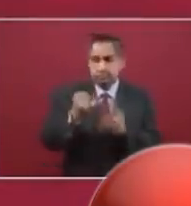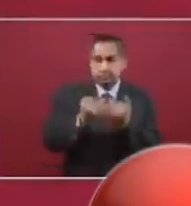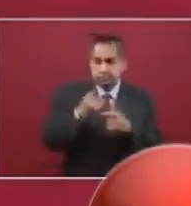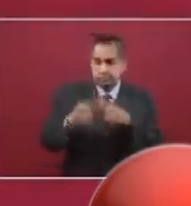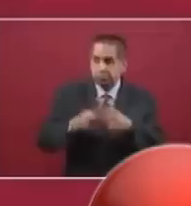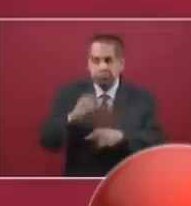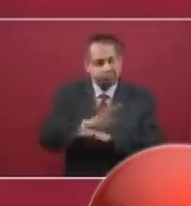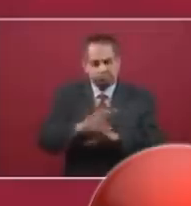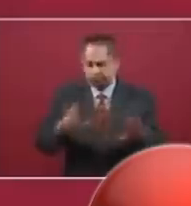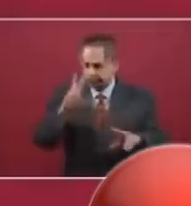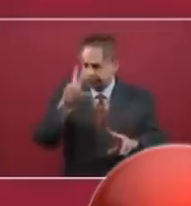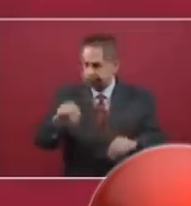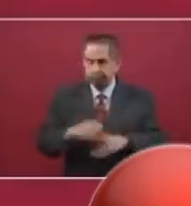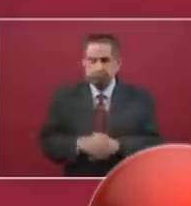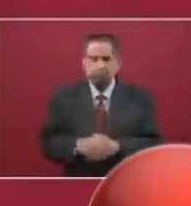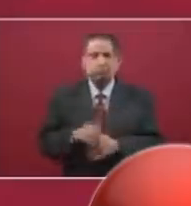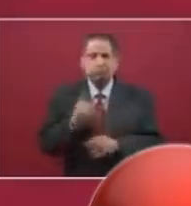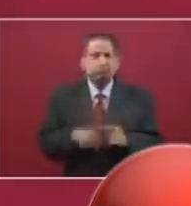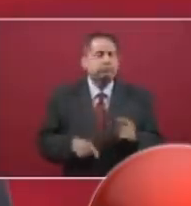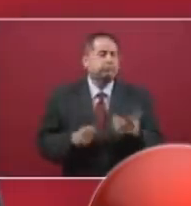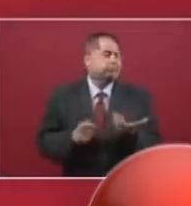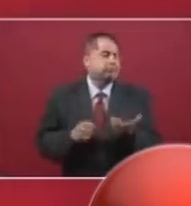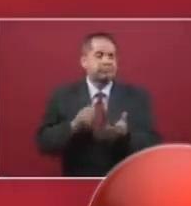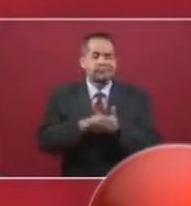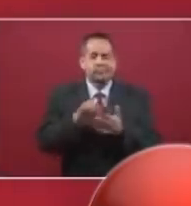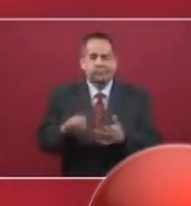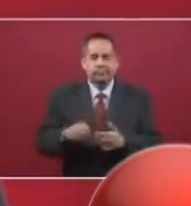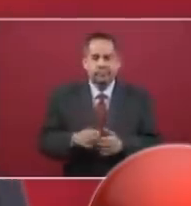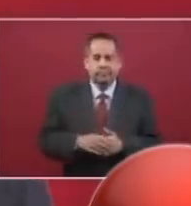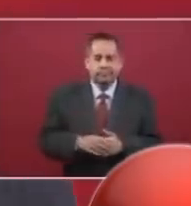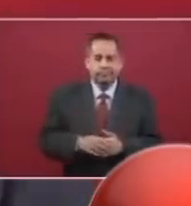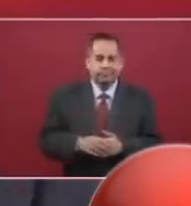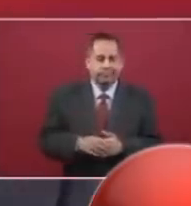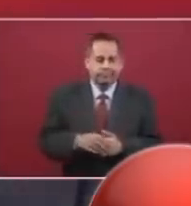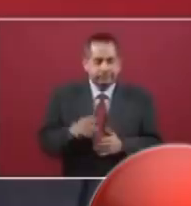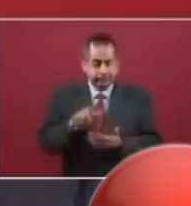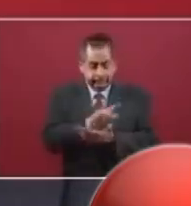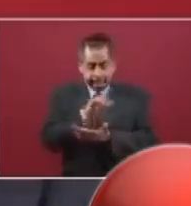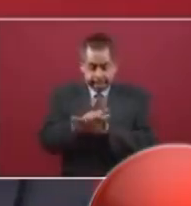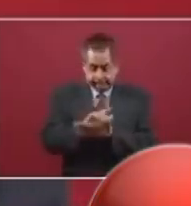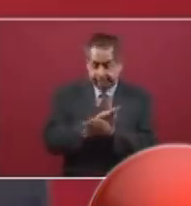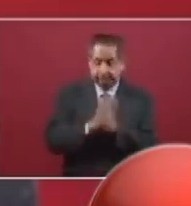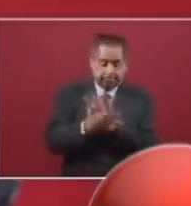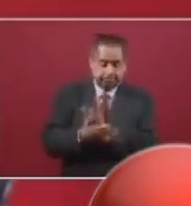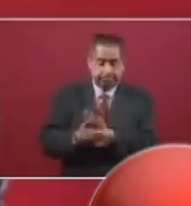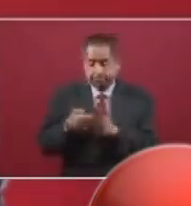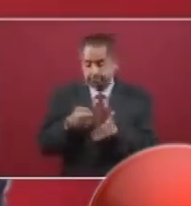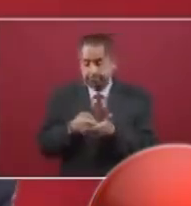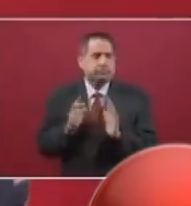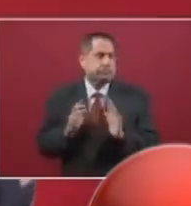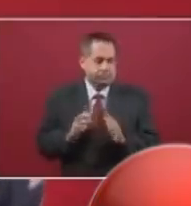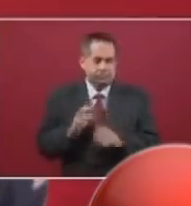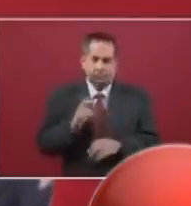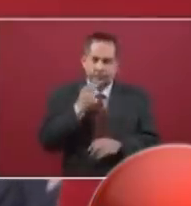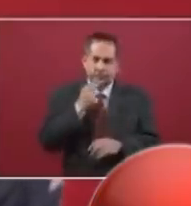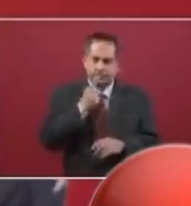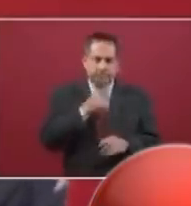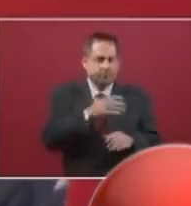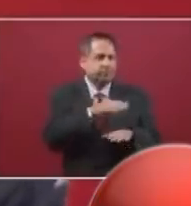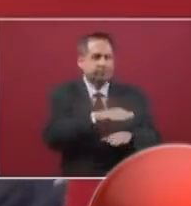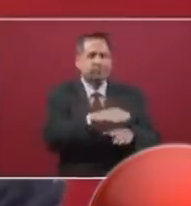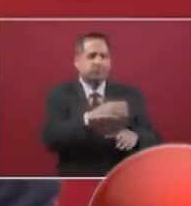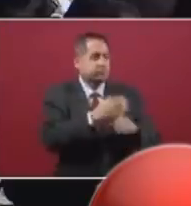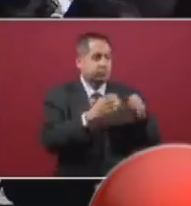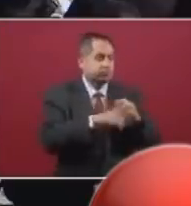Entonces esto por lo de la reforma de extinción de